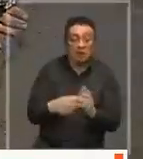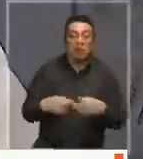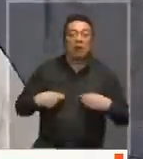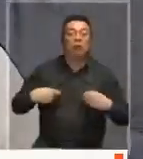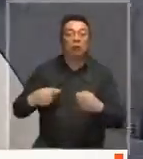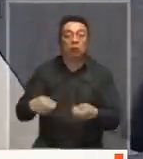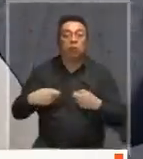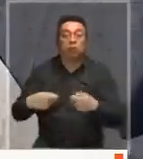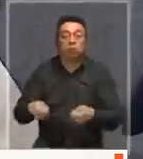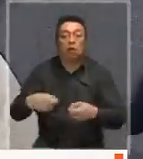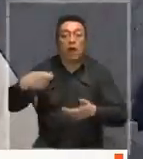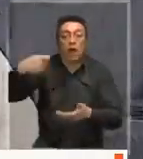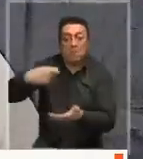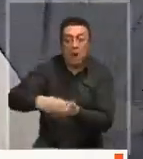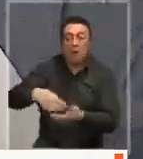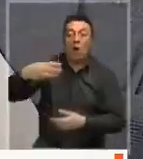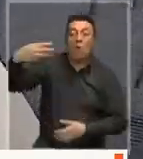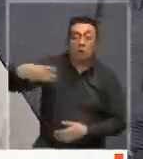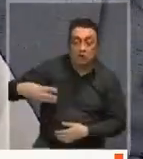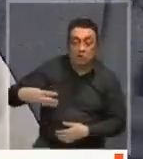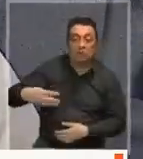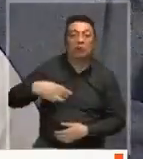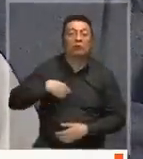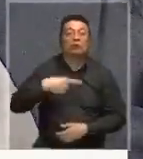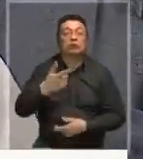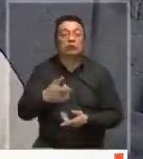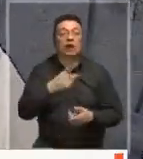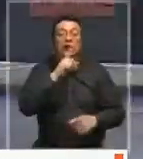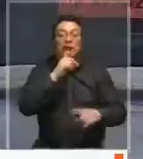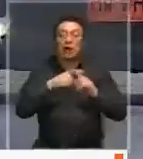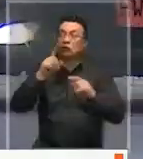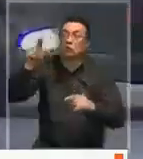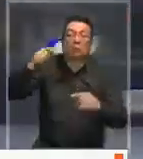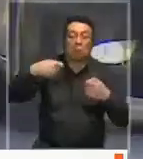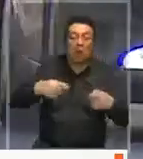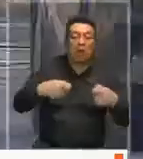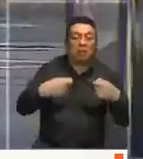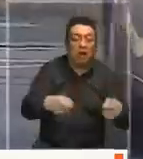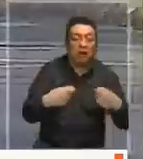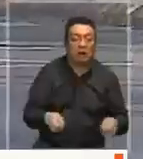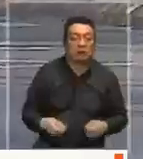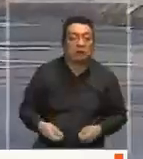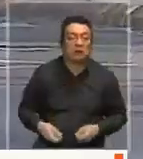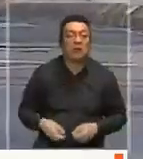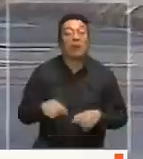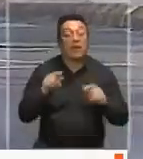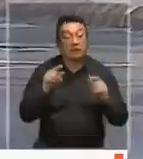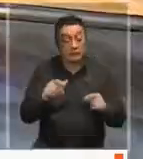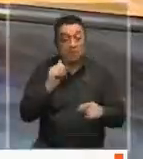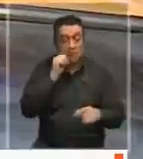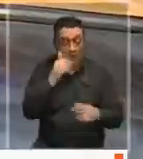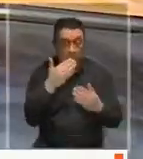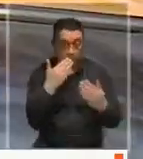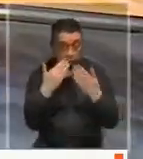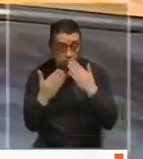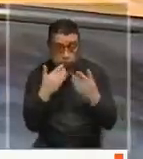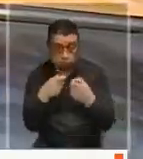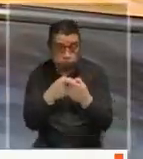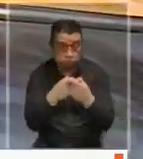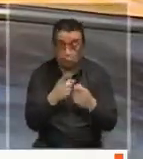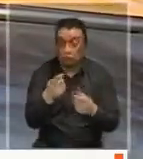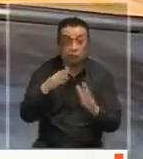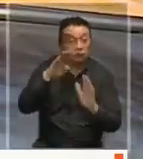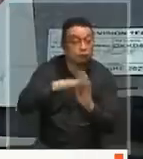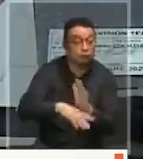nosotros pagamos en los municipios, en los loguitos y en el taxímetro en sí. Mientras eso se discute, desde mañana quienes no hayan hecho la